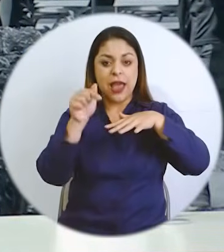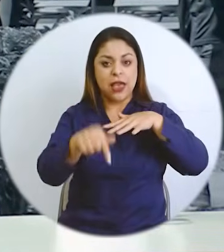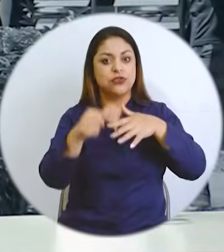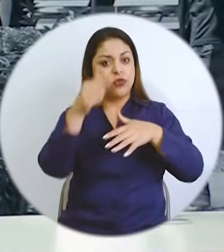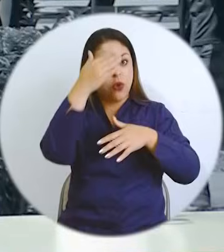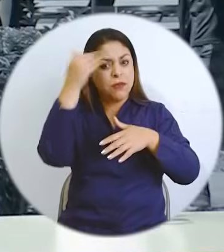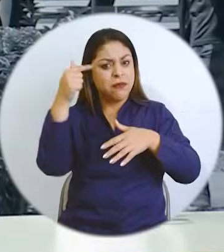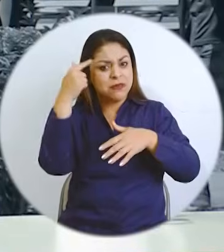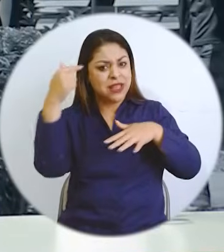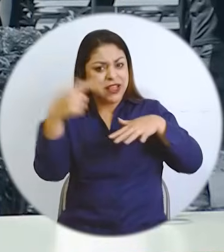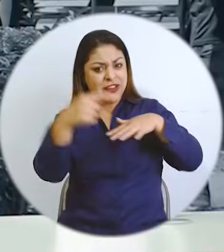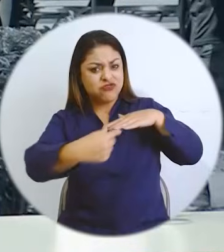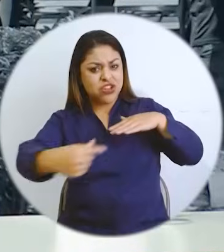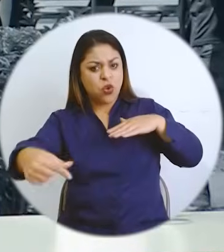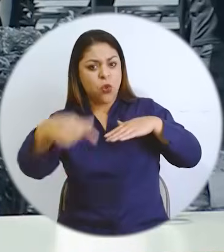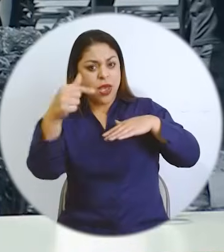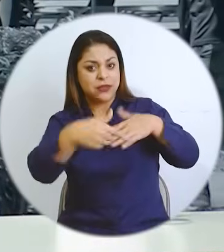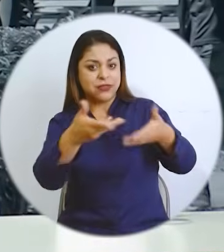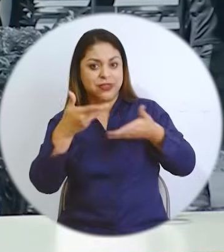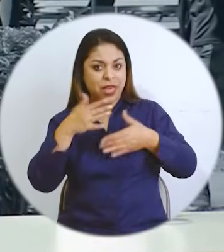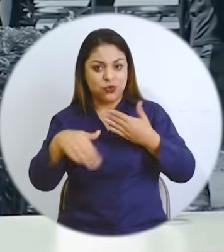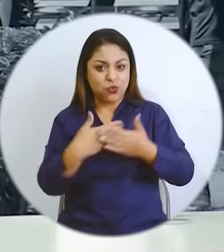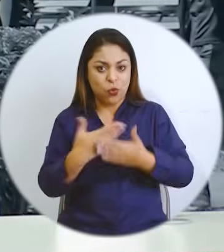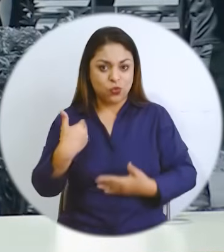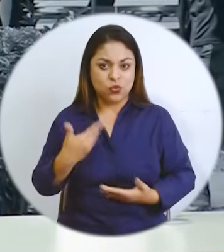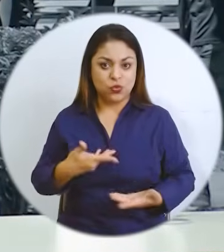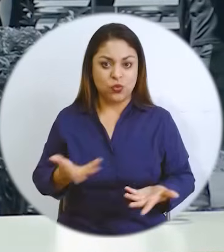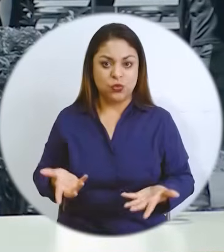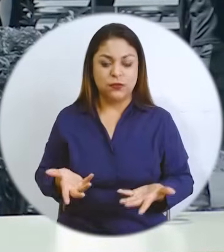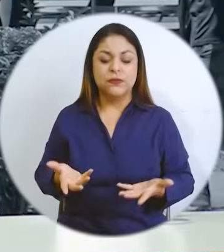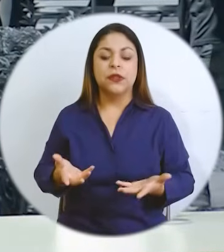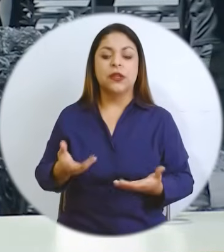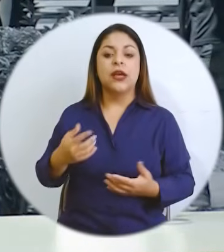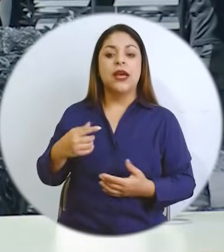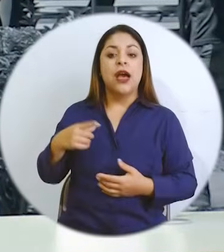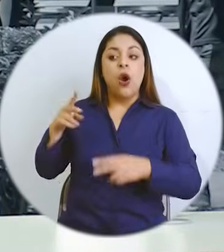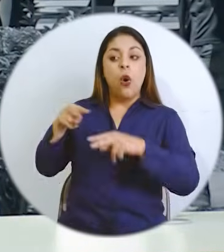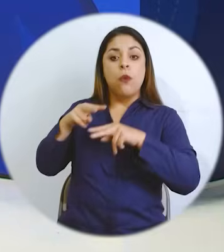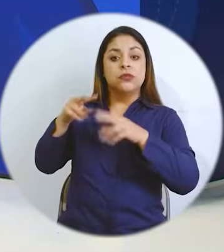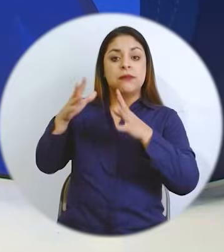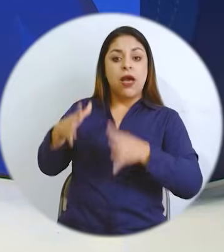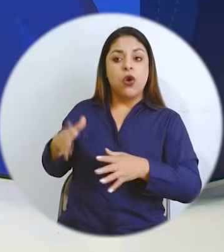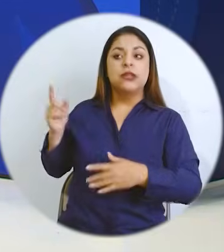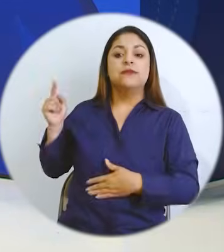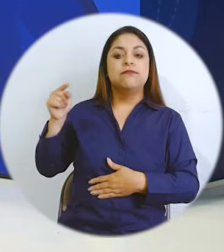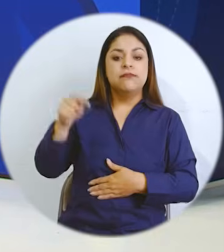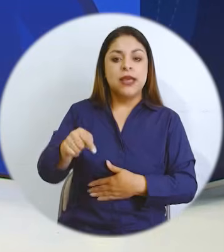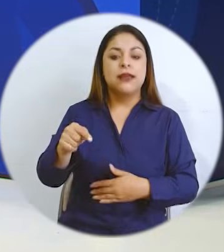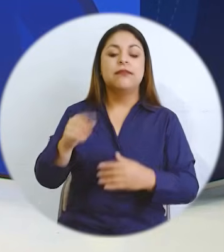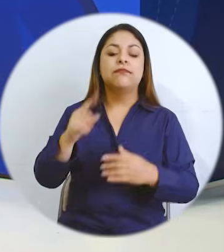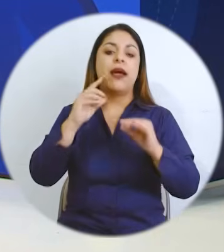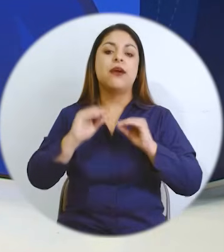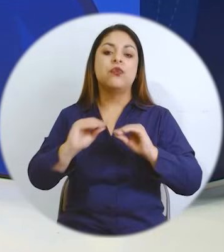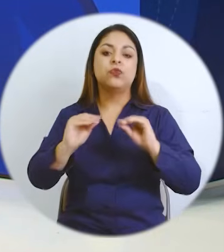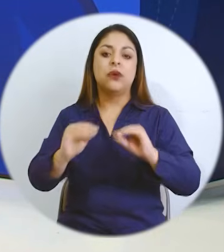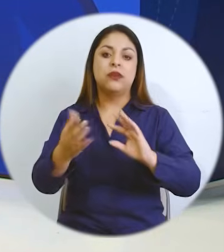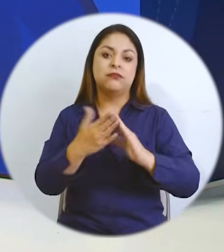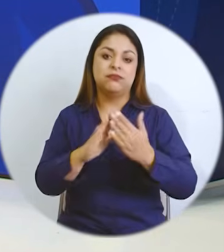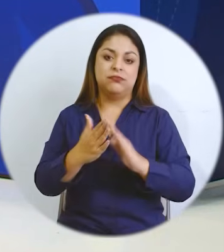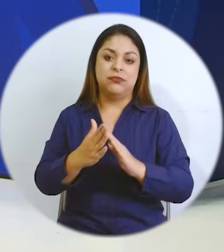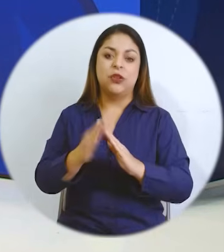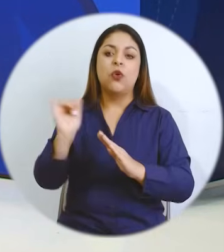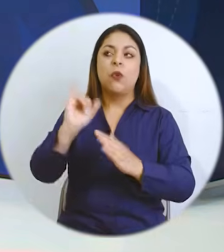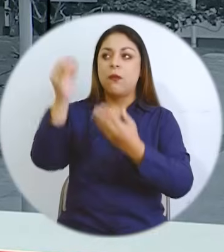nos ha dado a nosotros todo. Entonces, los OCAS, los Observatorios Ciudadanos del Agua, lo que viene es hacer una